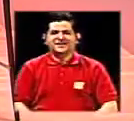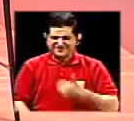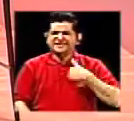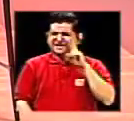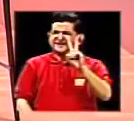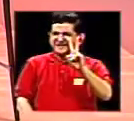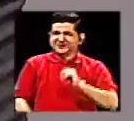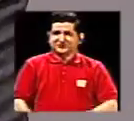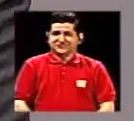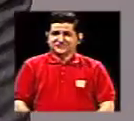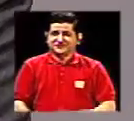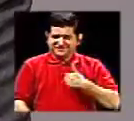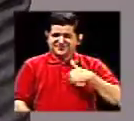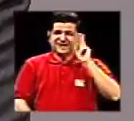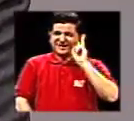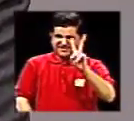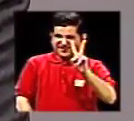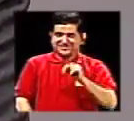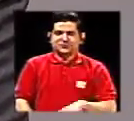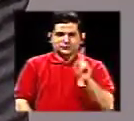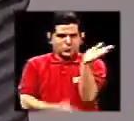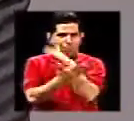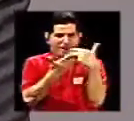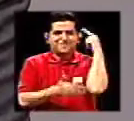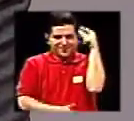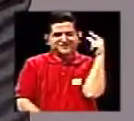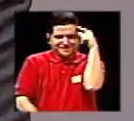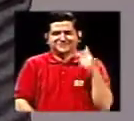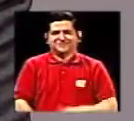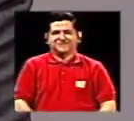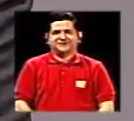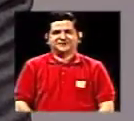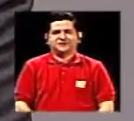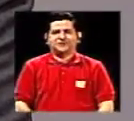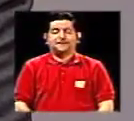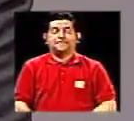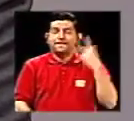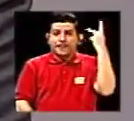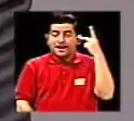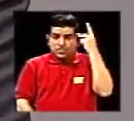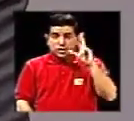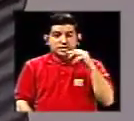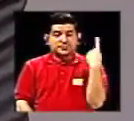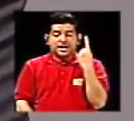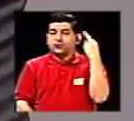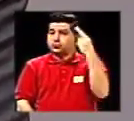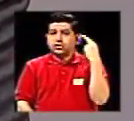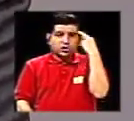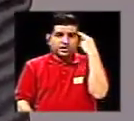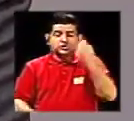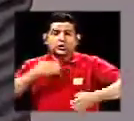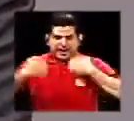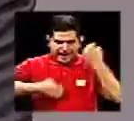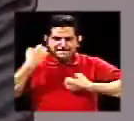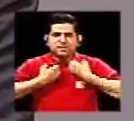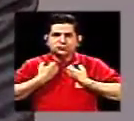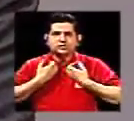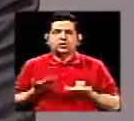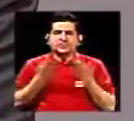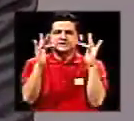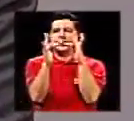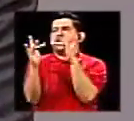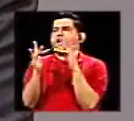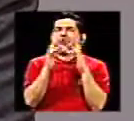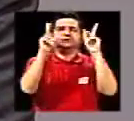dos cosas. Por un lado, evidentemente, la política no es solo razón, es emoción. Y la emoción te la da el contacto